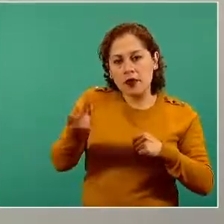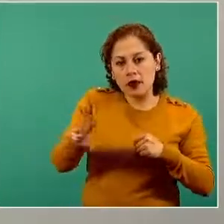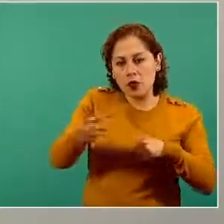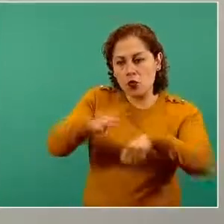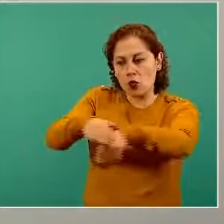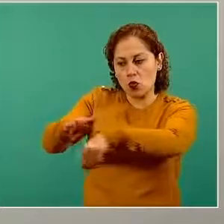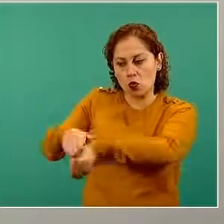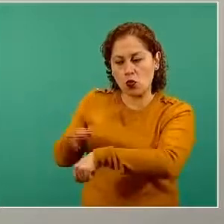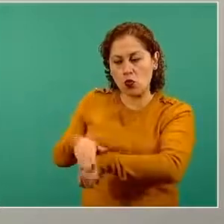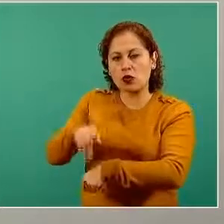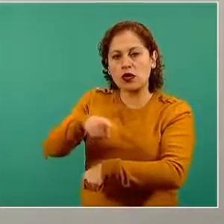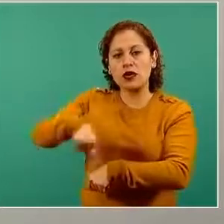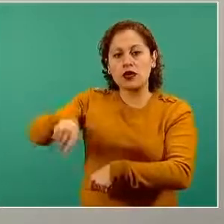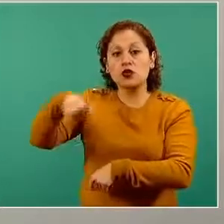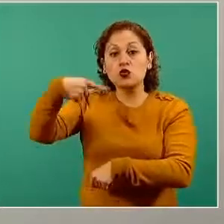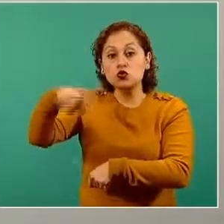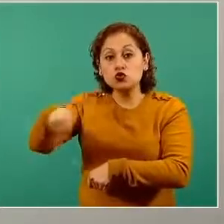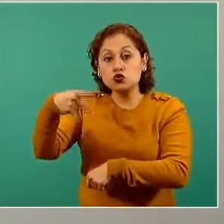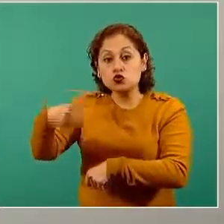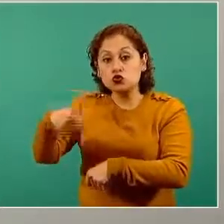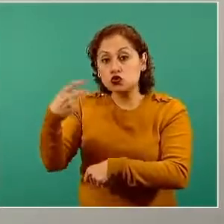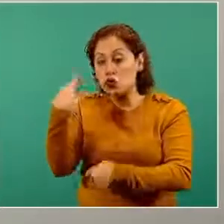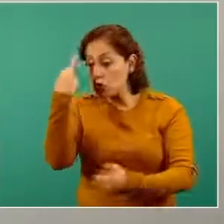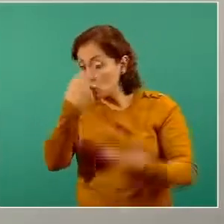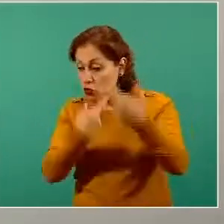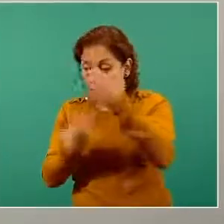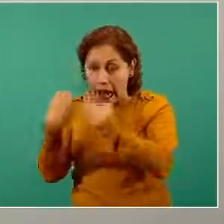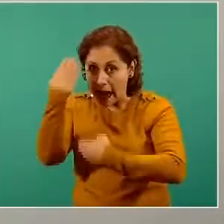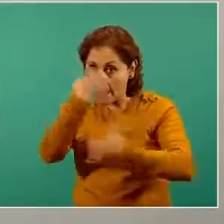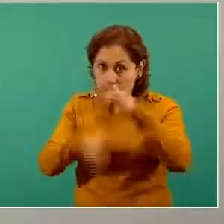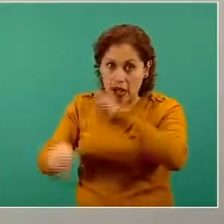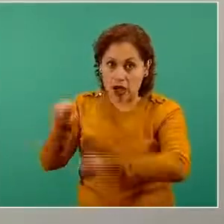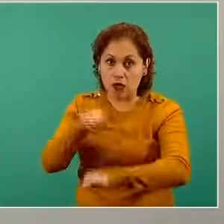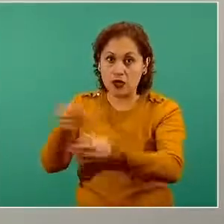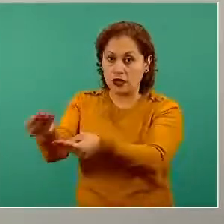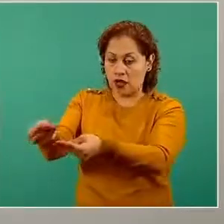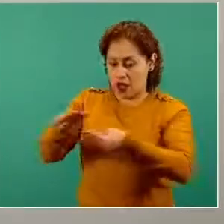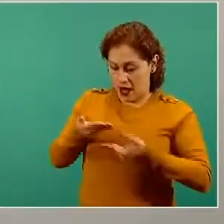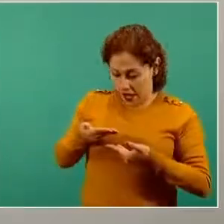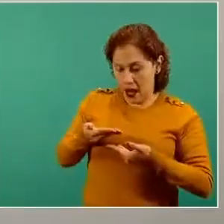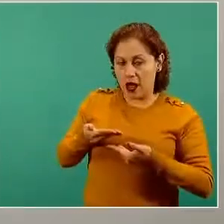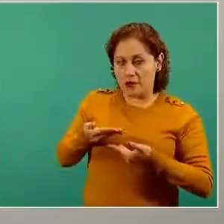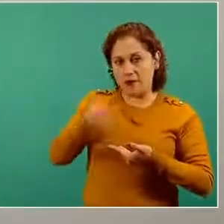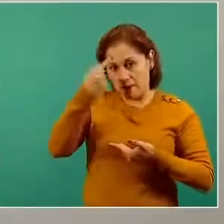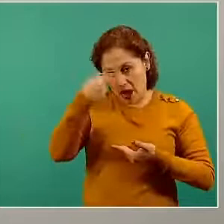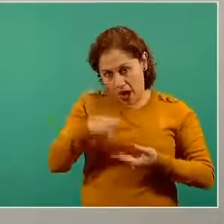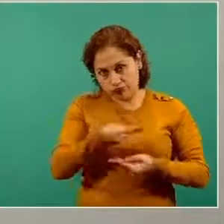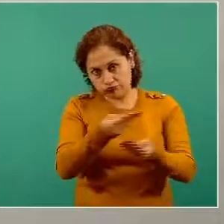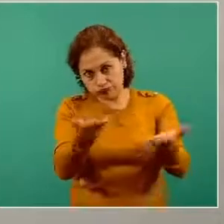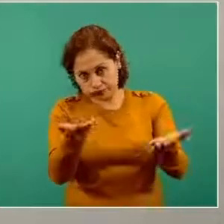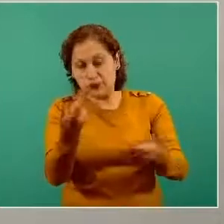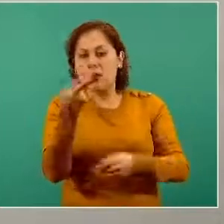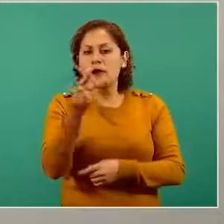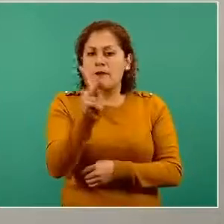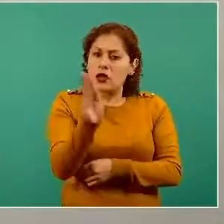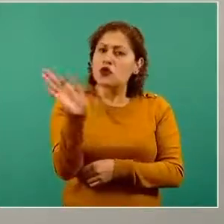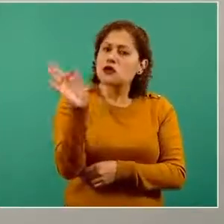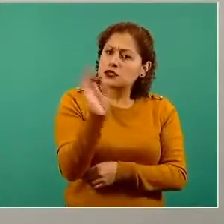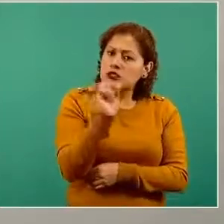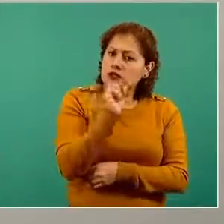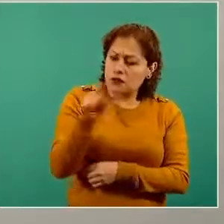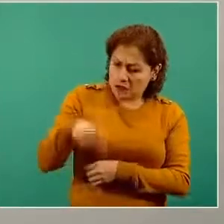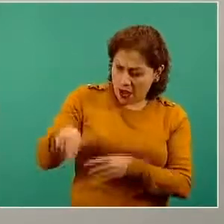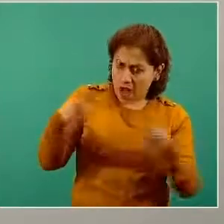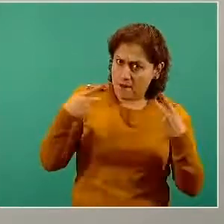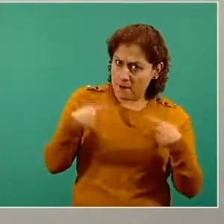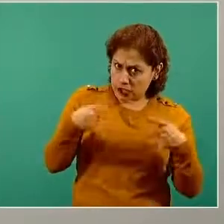solamente compartir las actualizaciones de cómo van estos estudios, estos ensayos, sino, ¿por qué no?, invitar también a estos grupos a